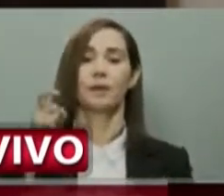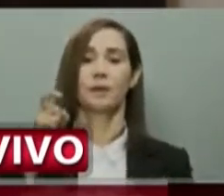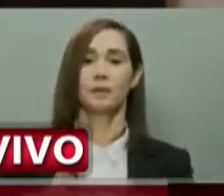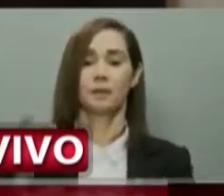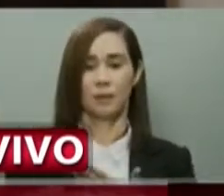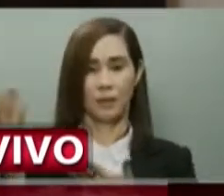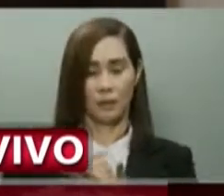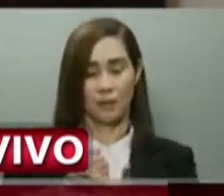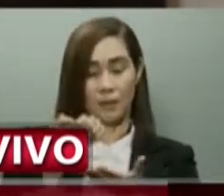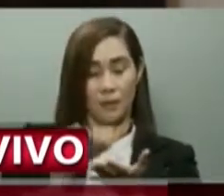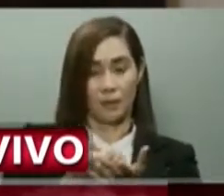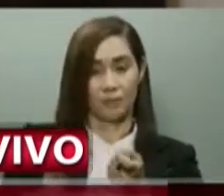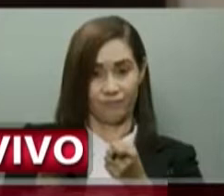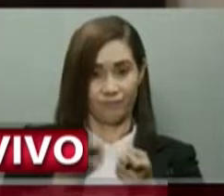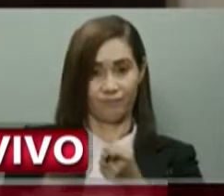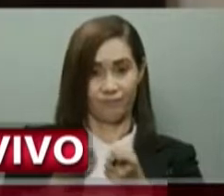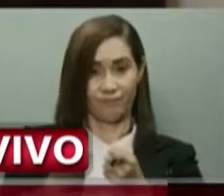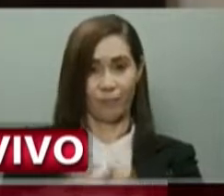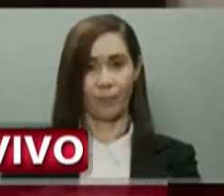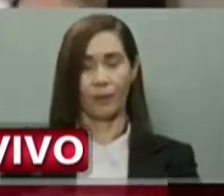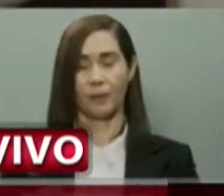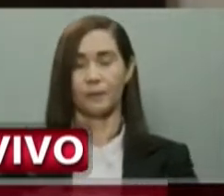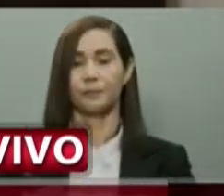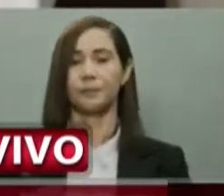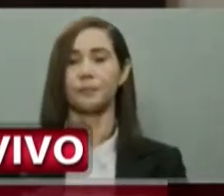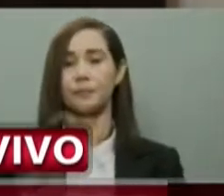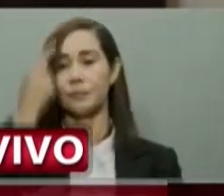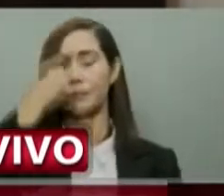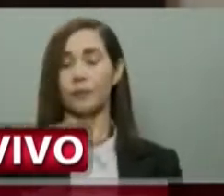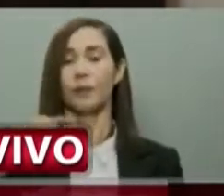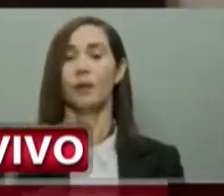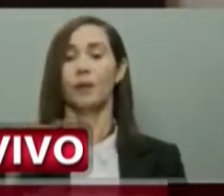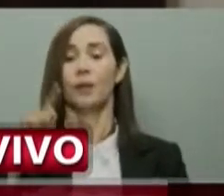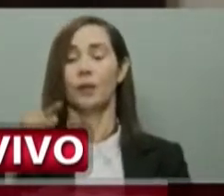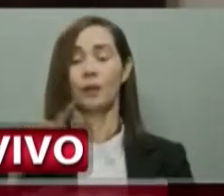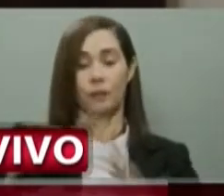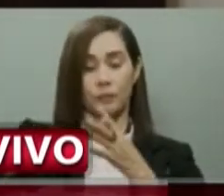la recuperación económica. Y por eso, desde la tasa cero,